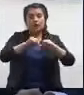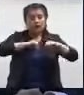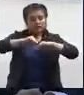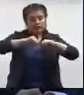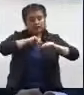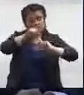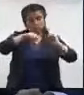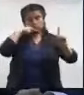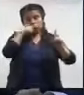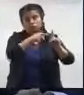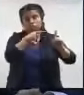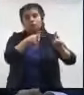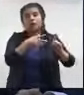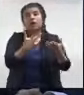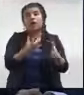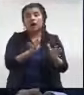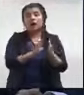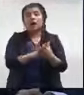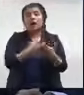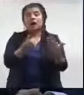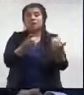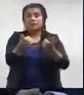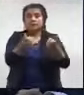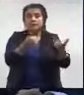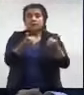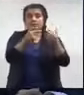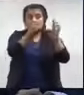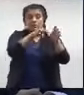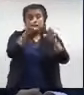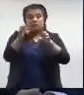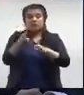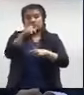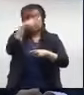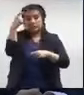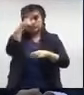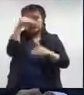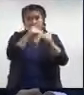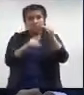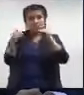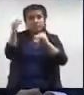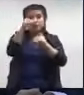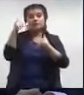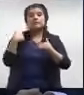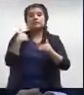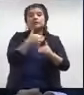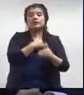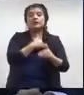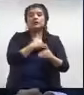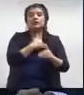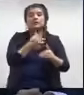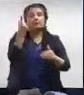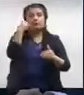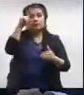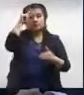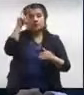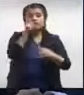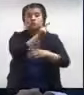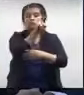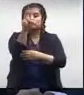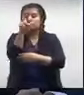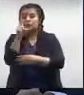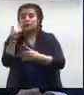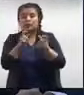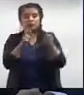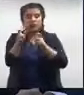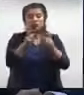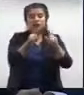acciones encaminadas a la administración del personal de la Dirección Superior del Ministerio de Gobernación, supervisar y coordinar